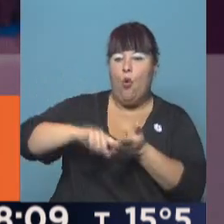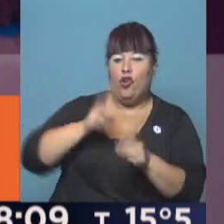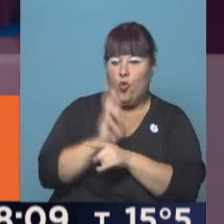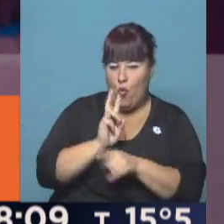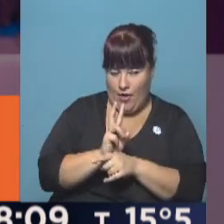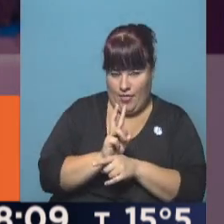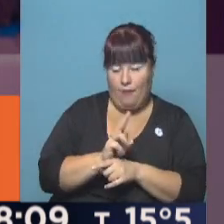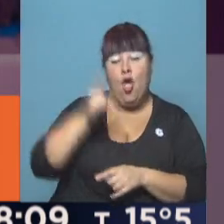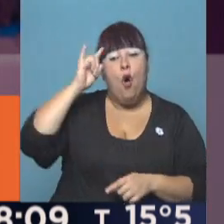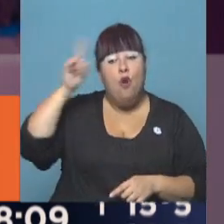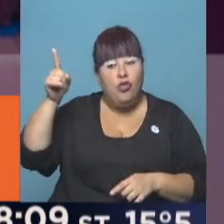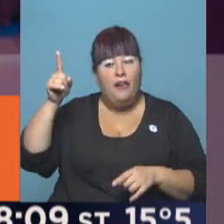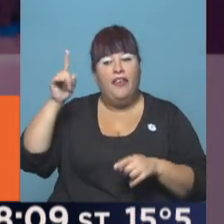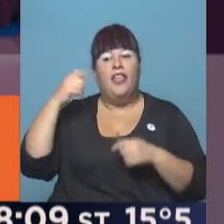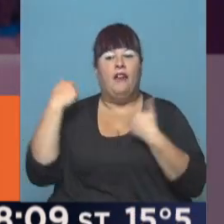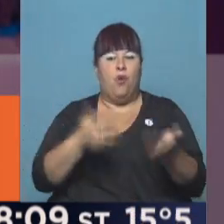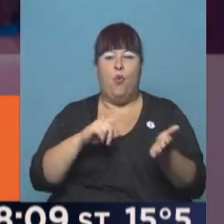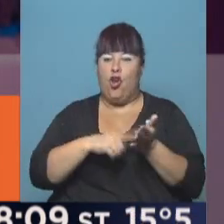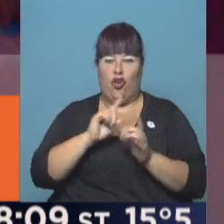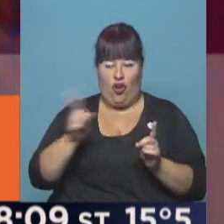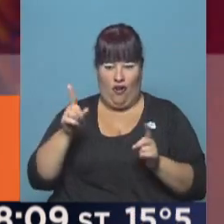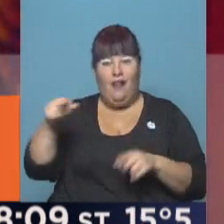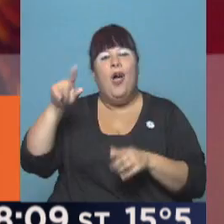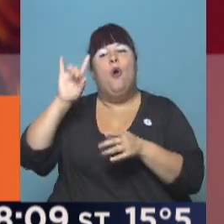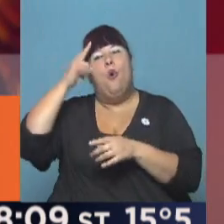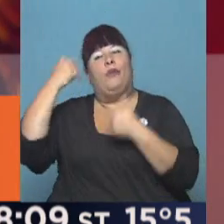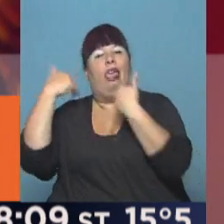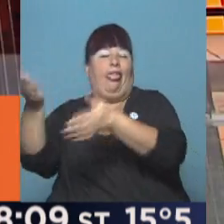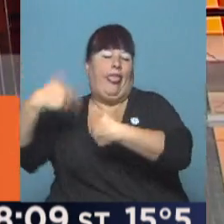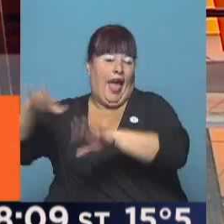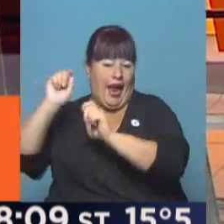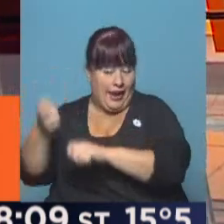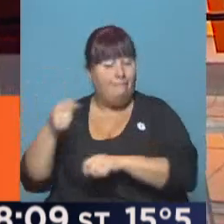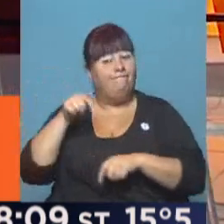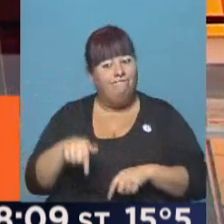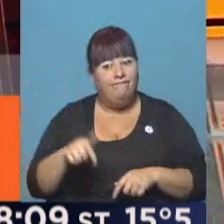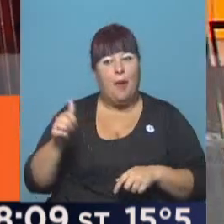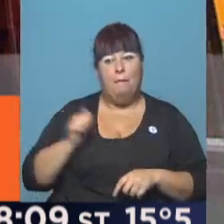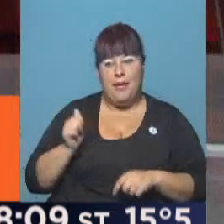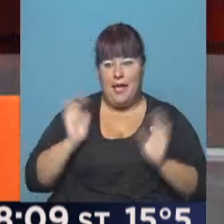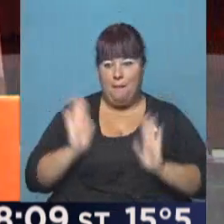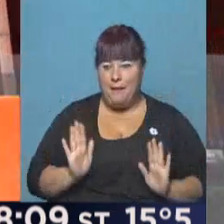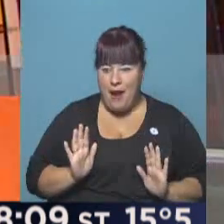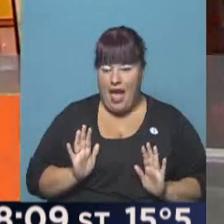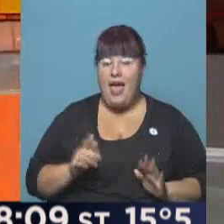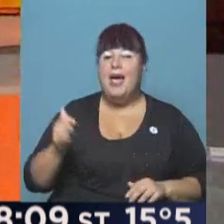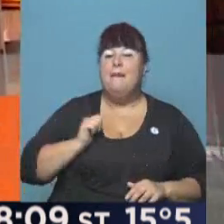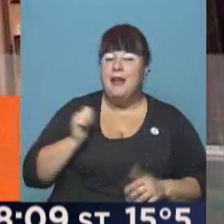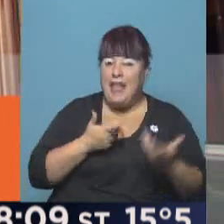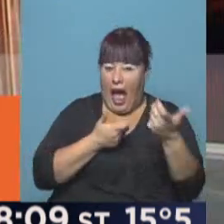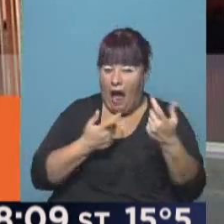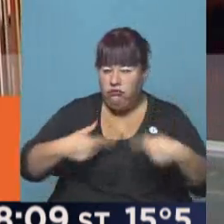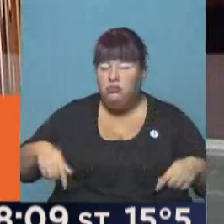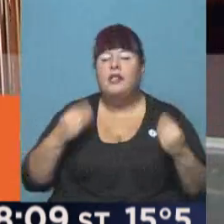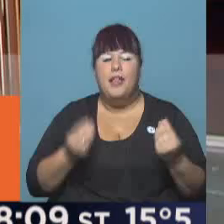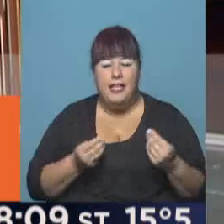Aires. Montevideo se entrega, Buenos Aires no. Entonces acá te quedan milicias armadas. Y cuando digo milicias armadas,